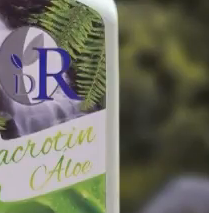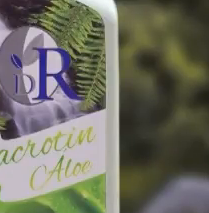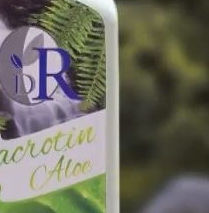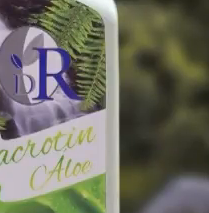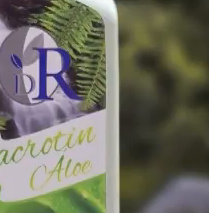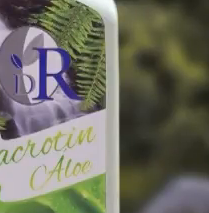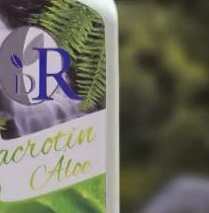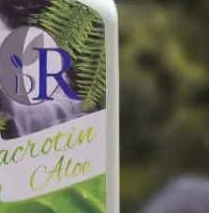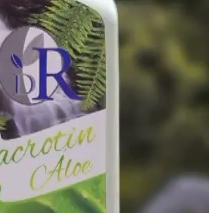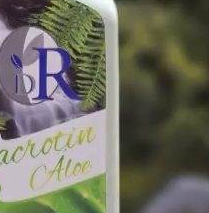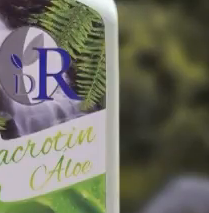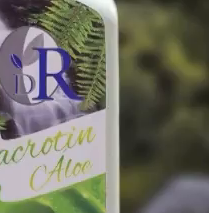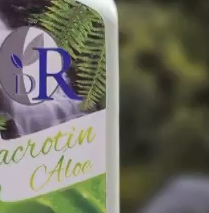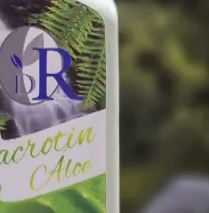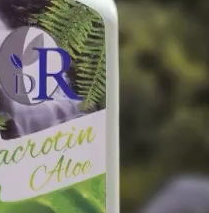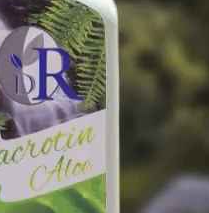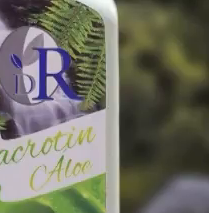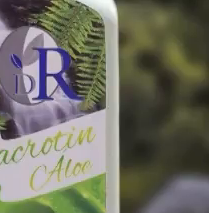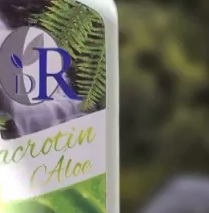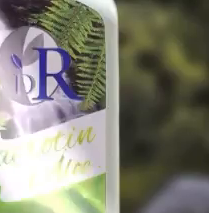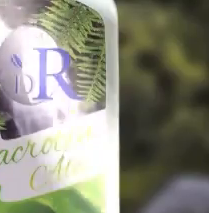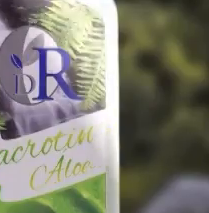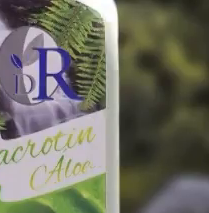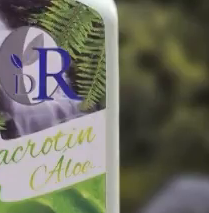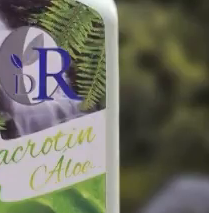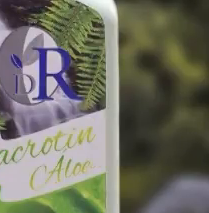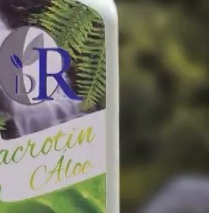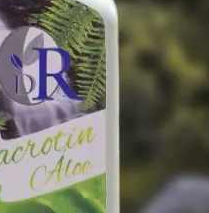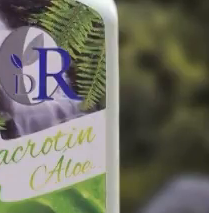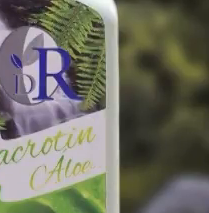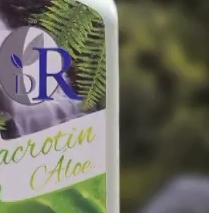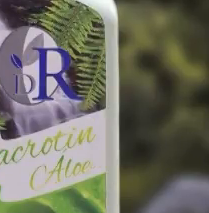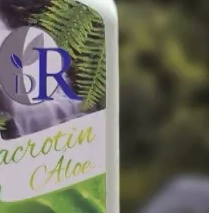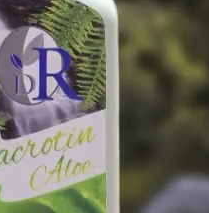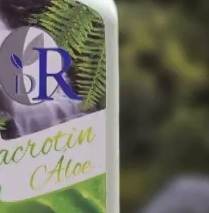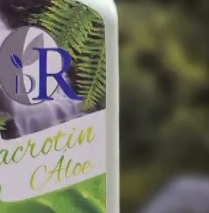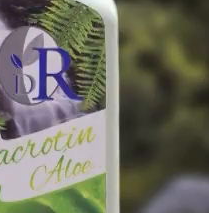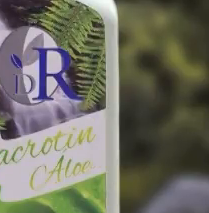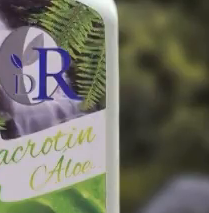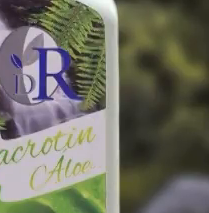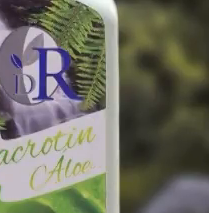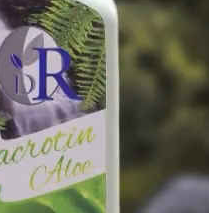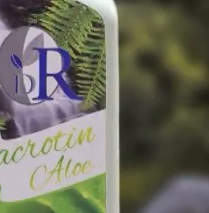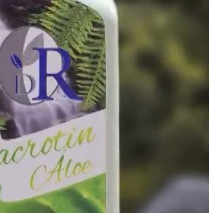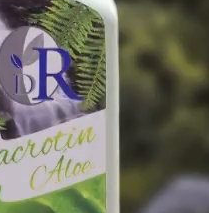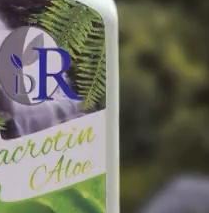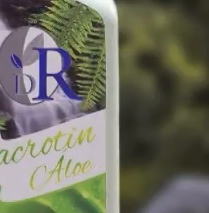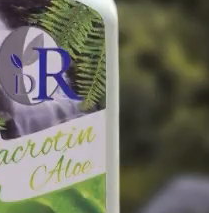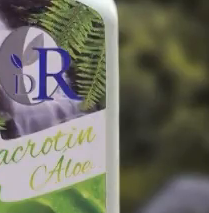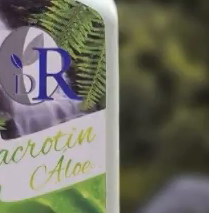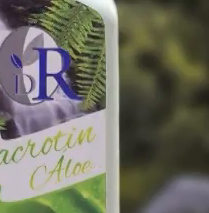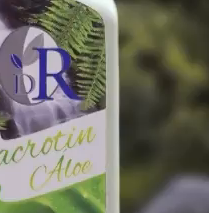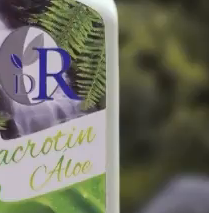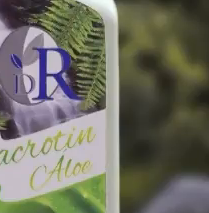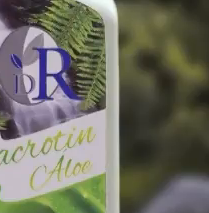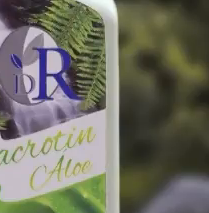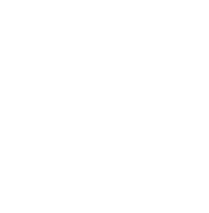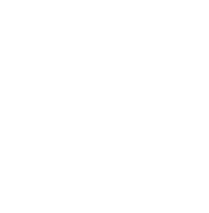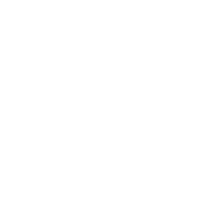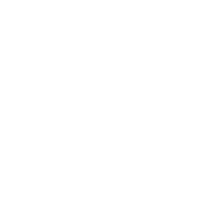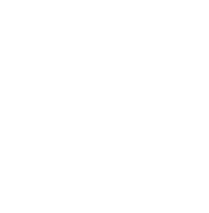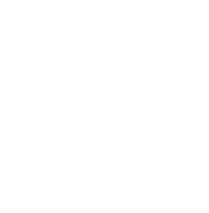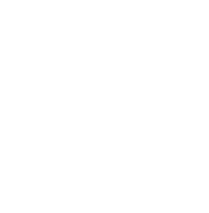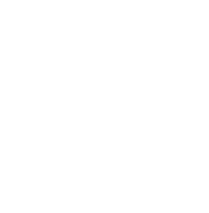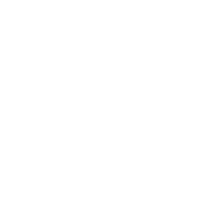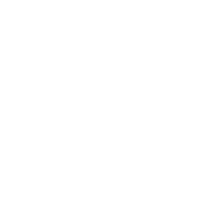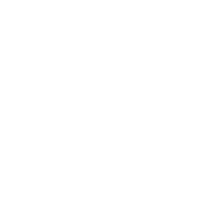y más tienen solución con Sacrotin. De Medicamentos Dr. Rojas, la alternativa más saludable.